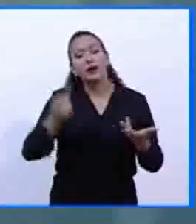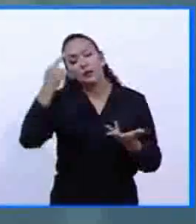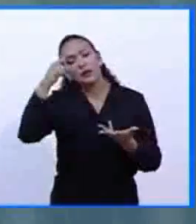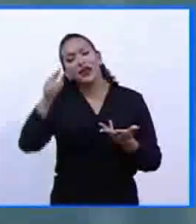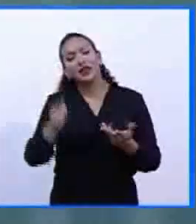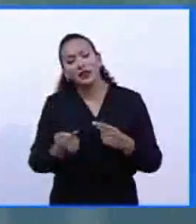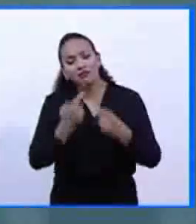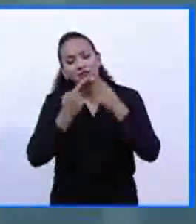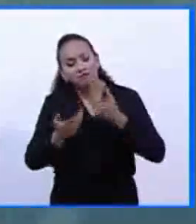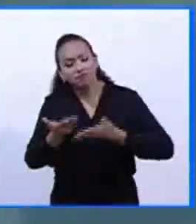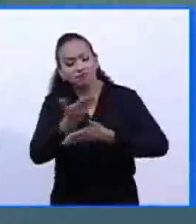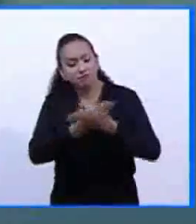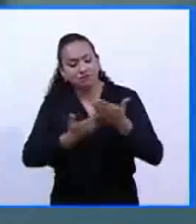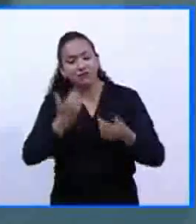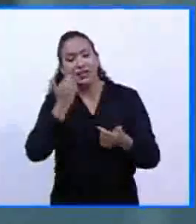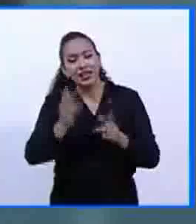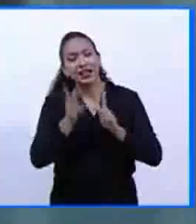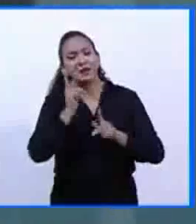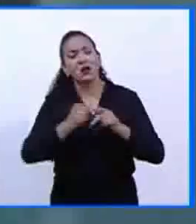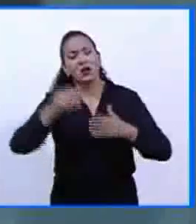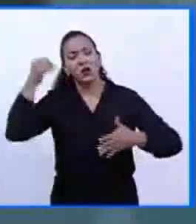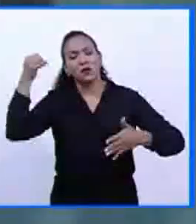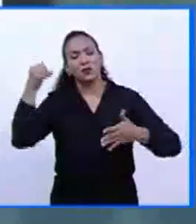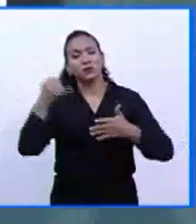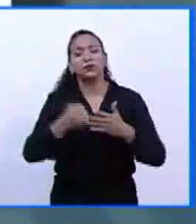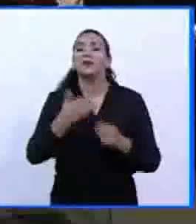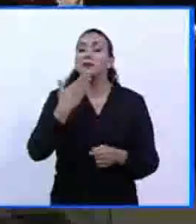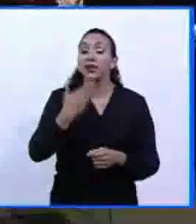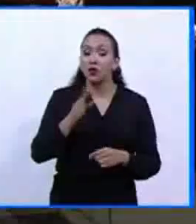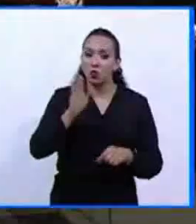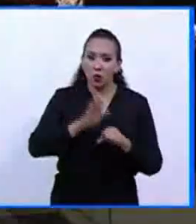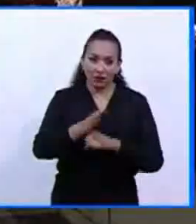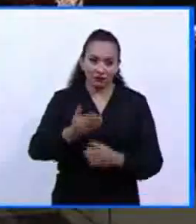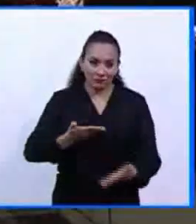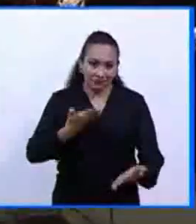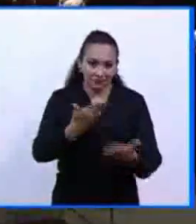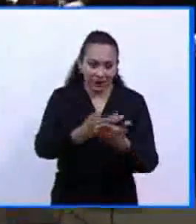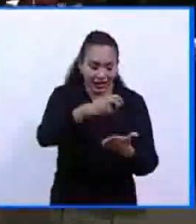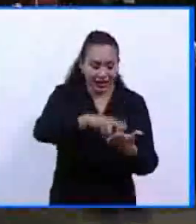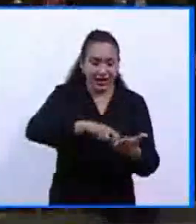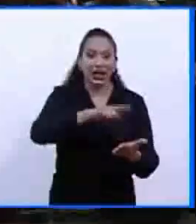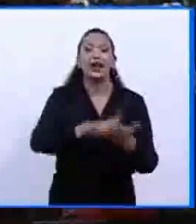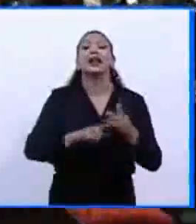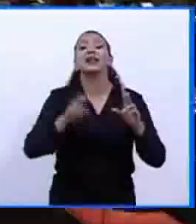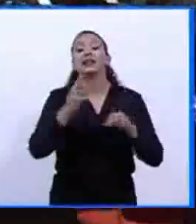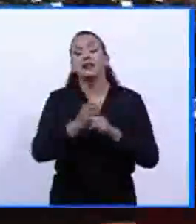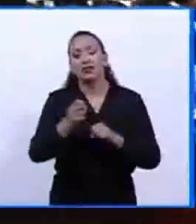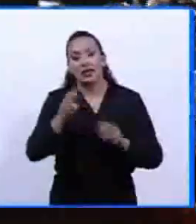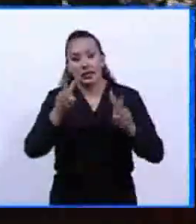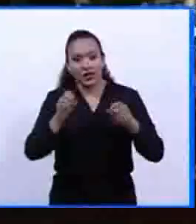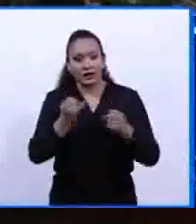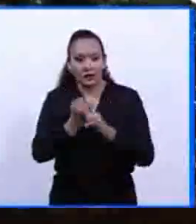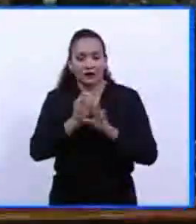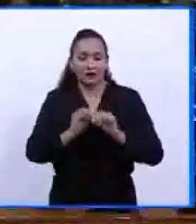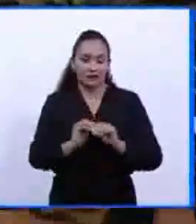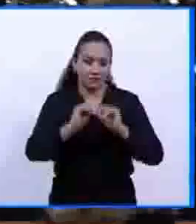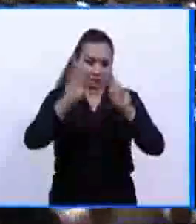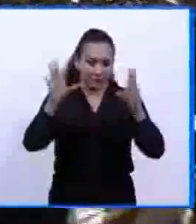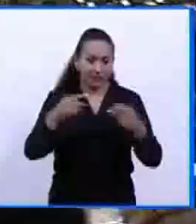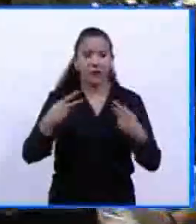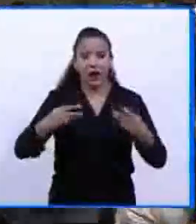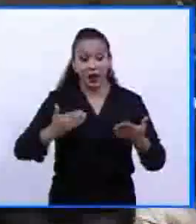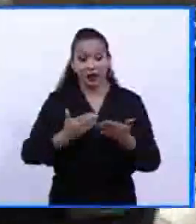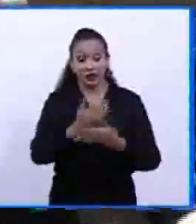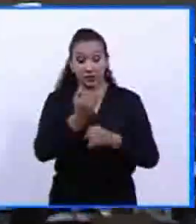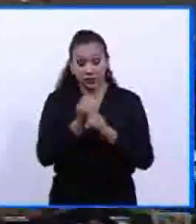cabo una amplia discusión de la iniciativa de reforma a las leyes secundarias en materia de transparencia, acceso a la